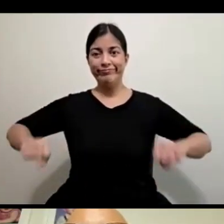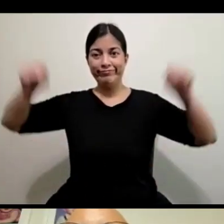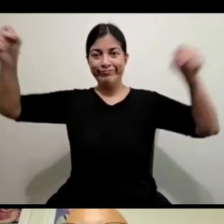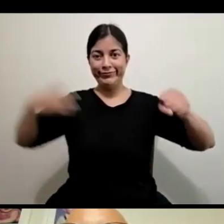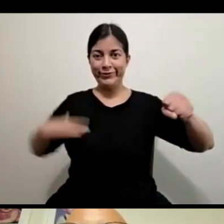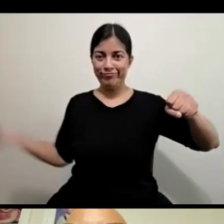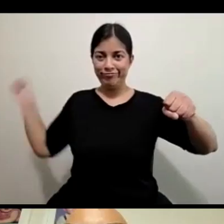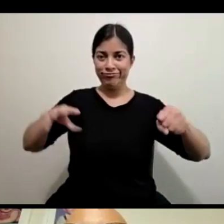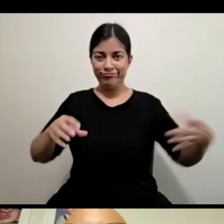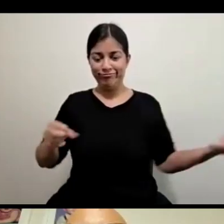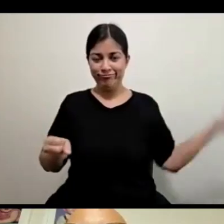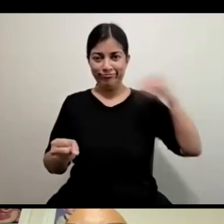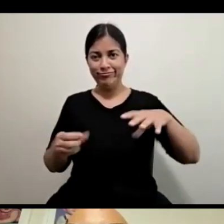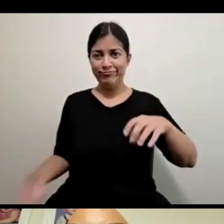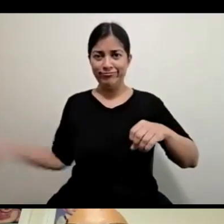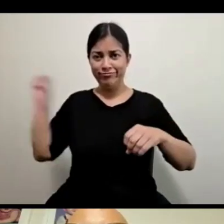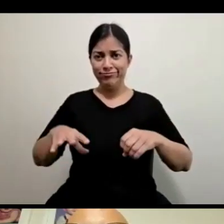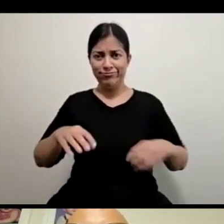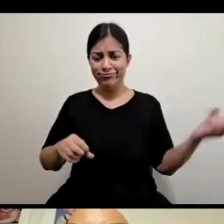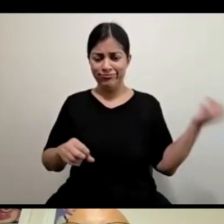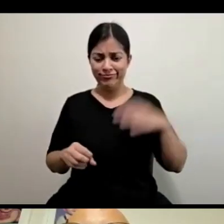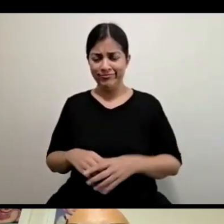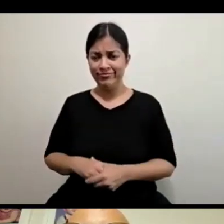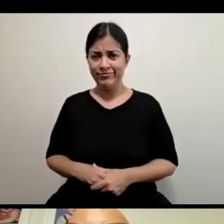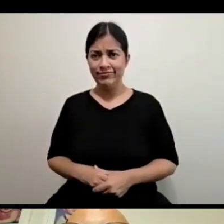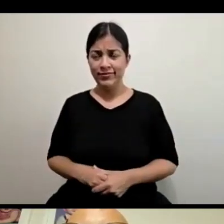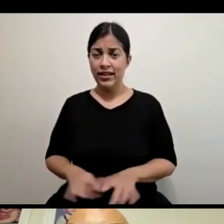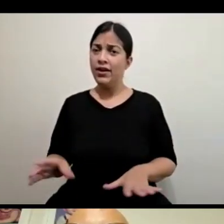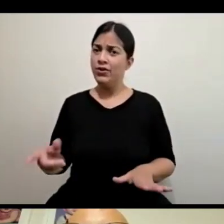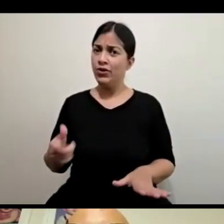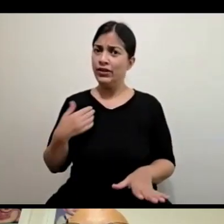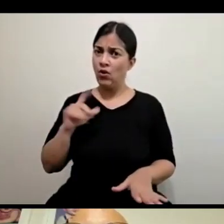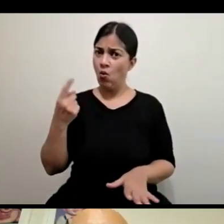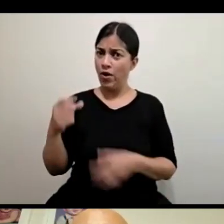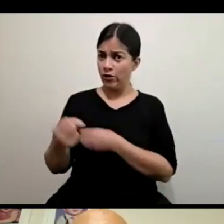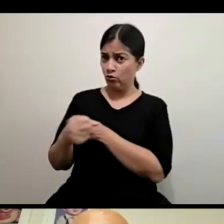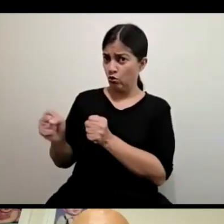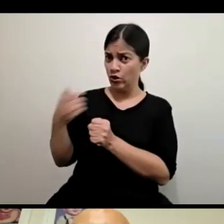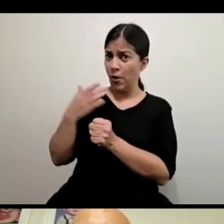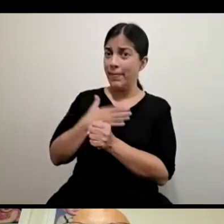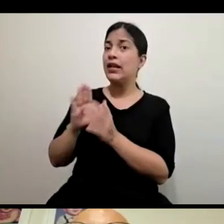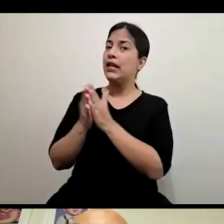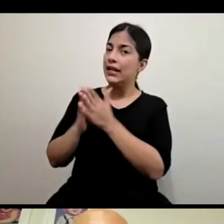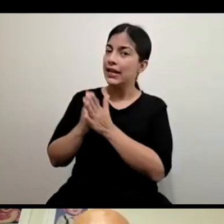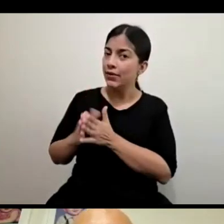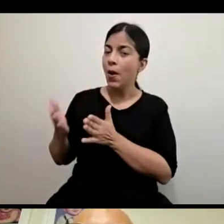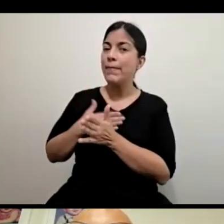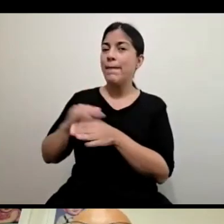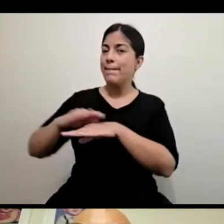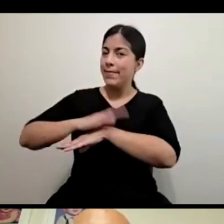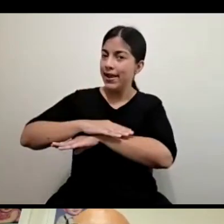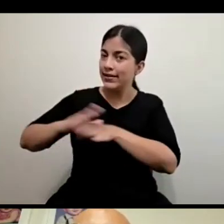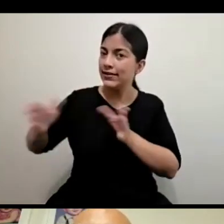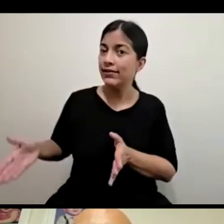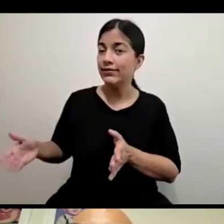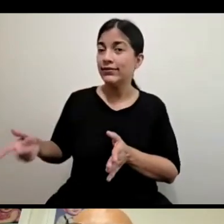y tirando. Una vez le dije que yo tengo un estudio aquí atrás en mi casa donde tentengo mis libros y tengo mi mesa y qué sé yo, ahí se metió